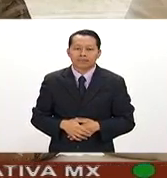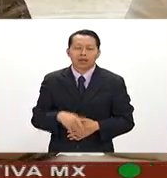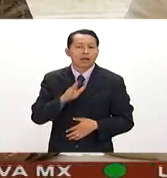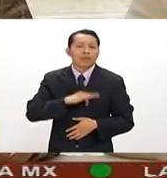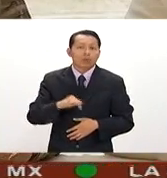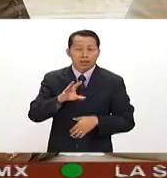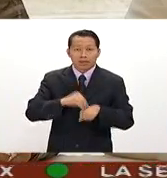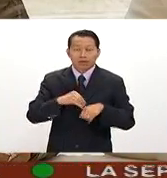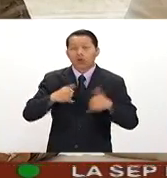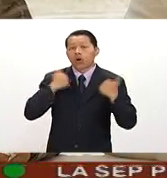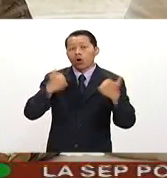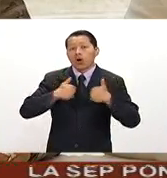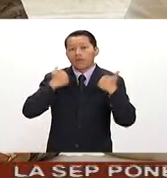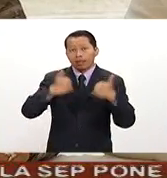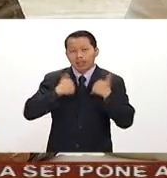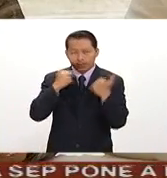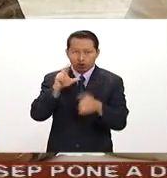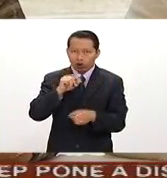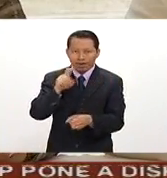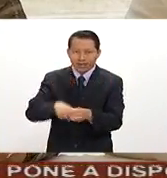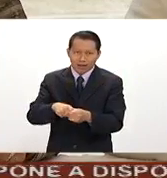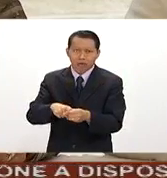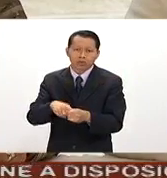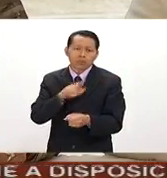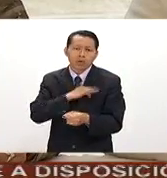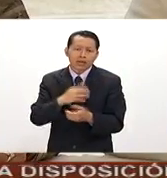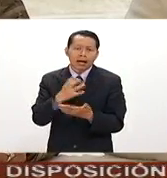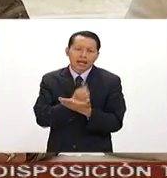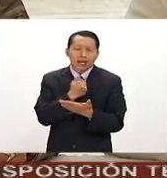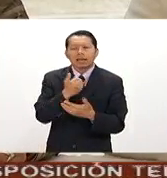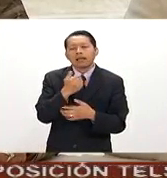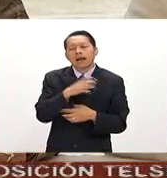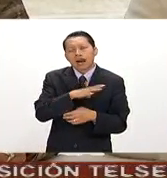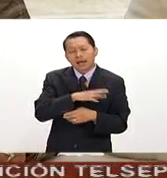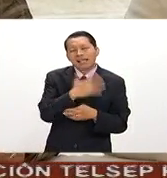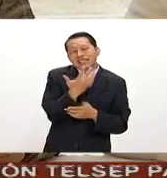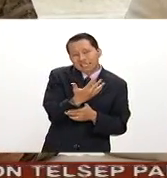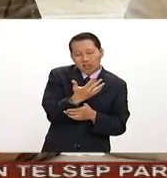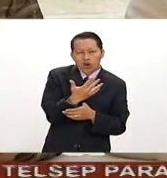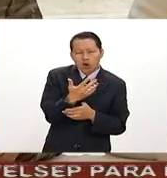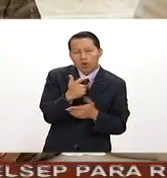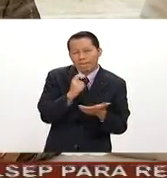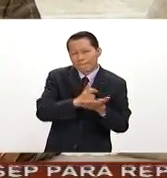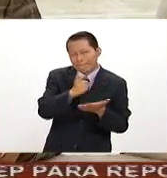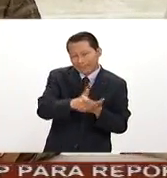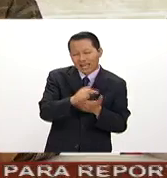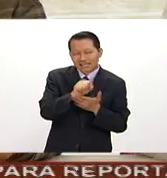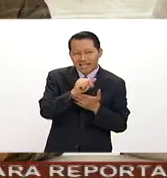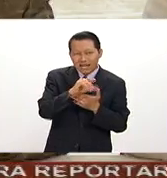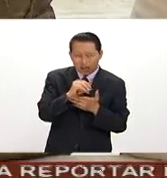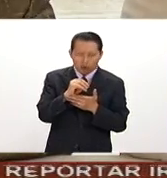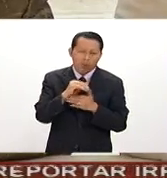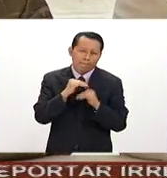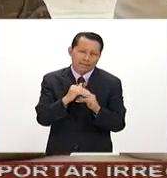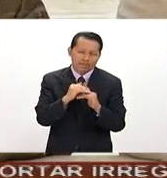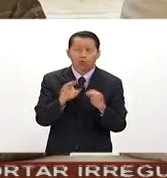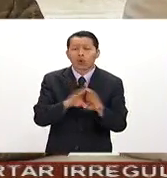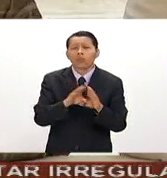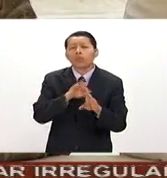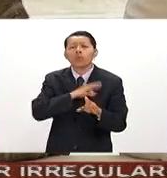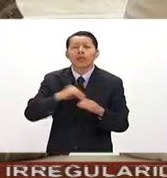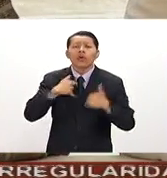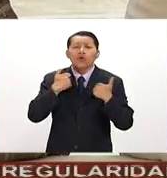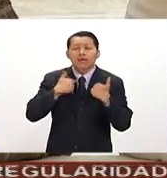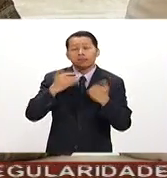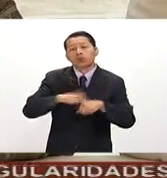Permite que jóvenes no afiliados y que ganan hasta 5 salarios mínimos puedan tener acceso a una vivienda. Jóvenes que